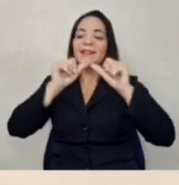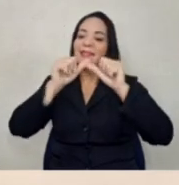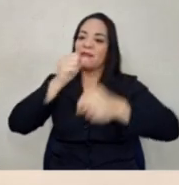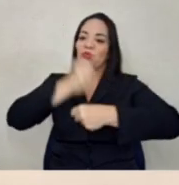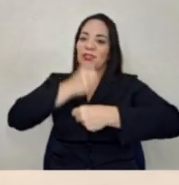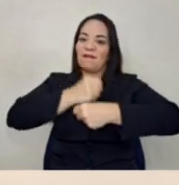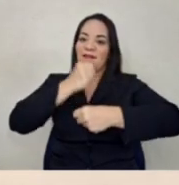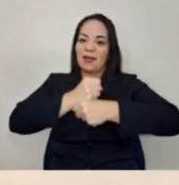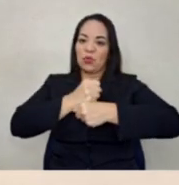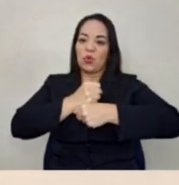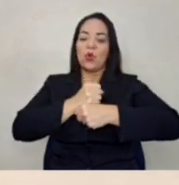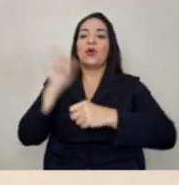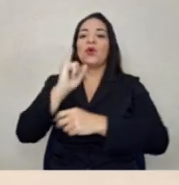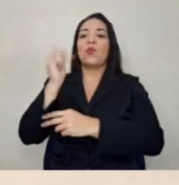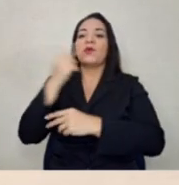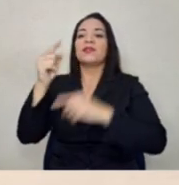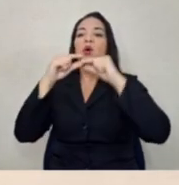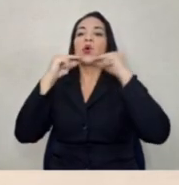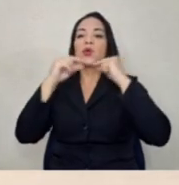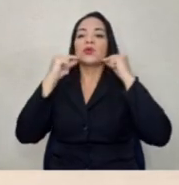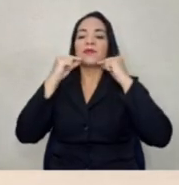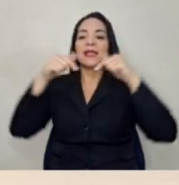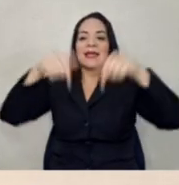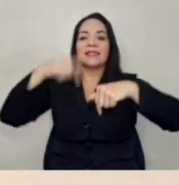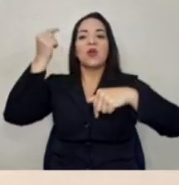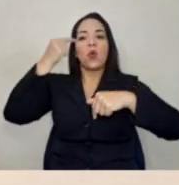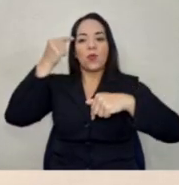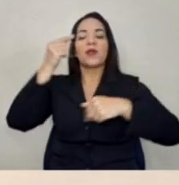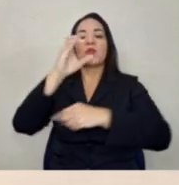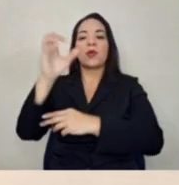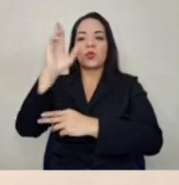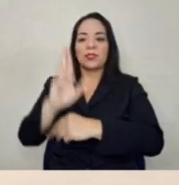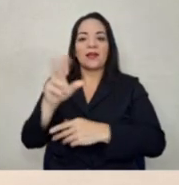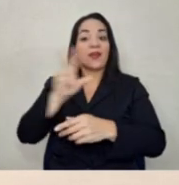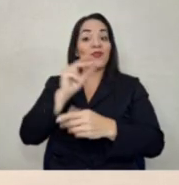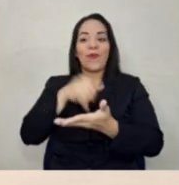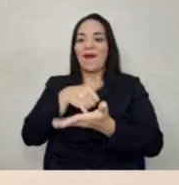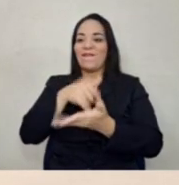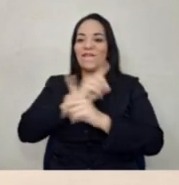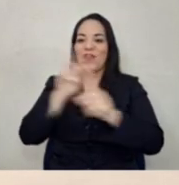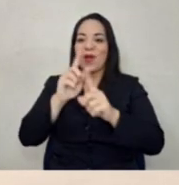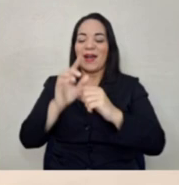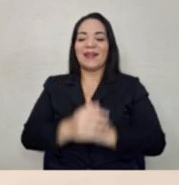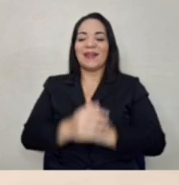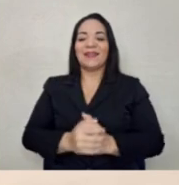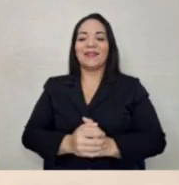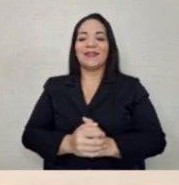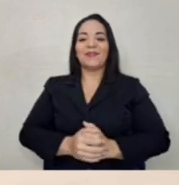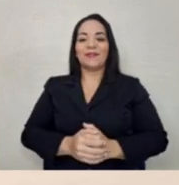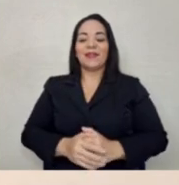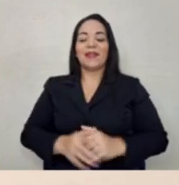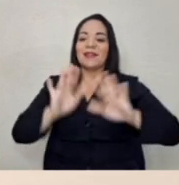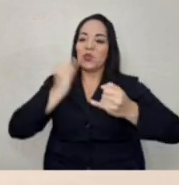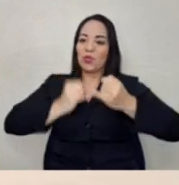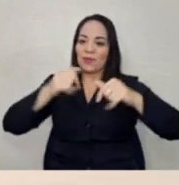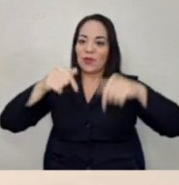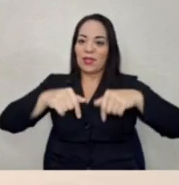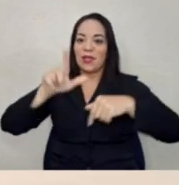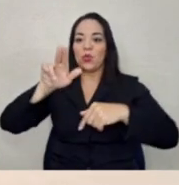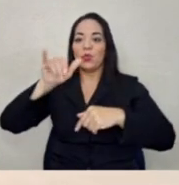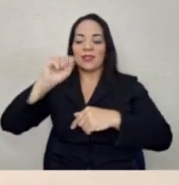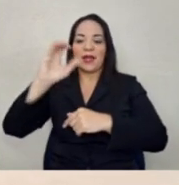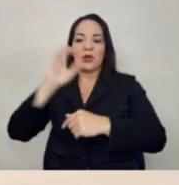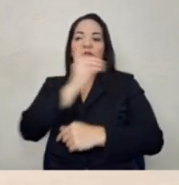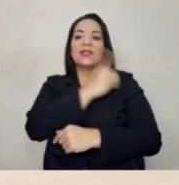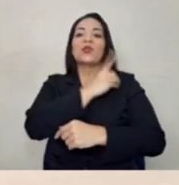porque, como dice don Rodrigo Chávez, este gobierno de la República no afloja. De momento yo voy a concluir acá. Luis Carlos